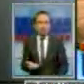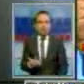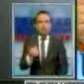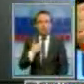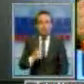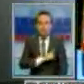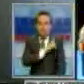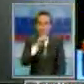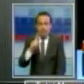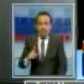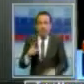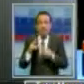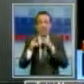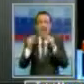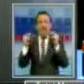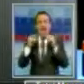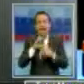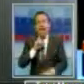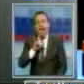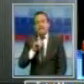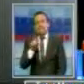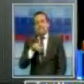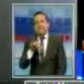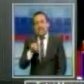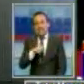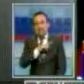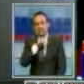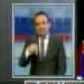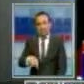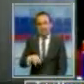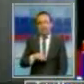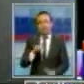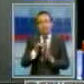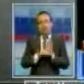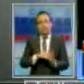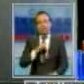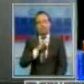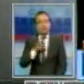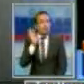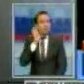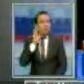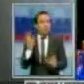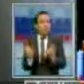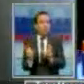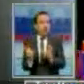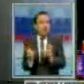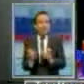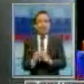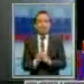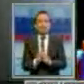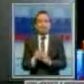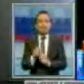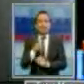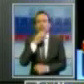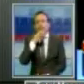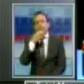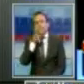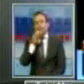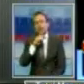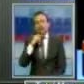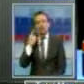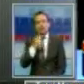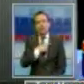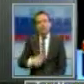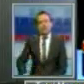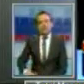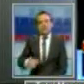venía aquí de Aysén al programa de CNN, venía escuchando la radio y venía dando los discursos de todos los presidentes desde